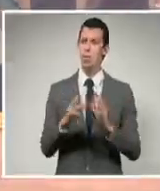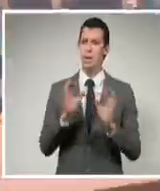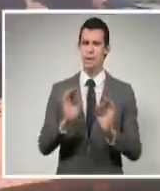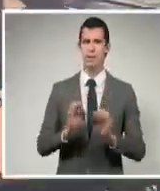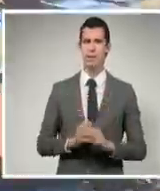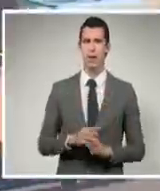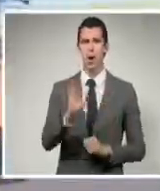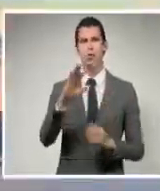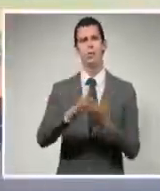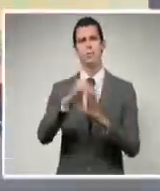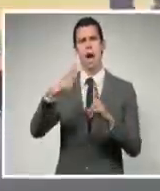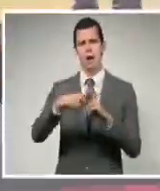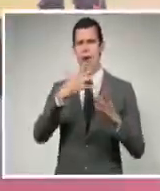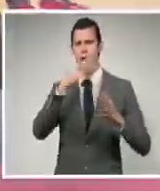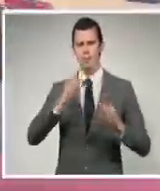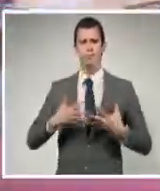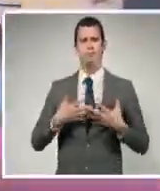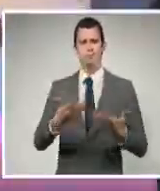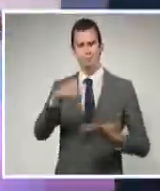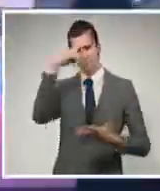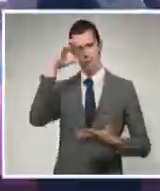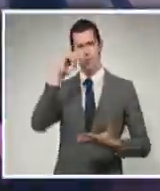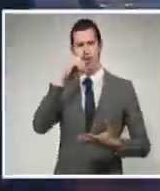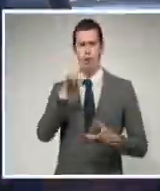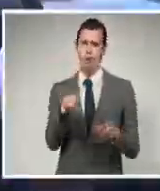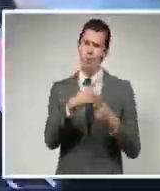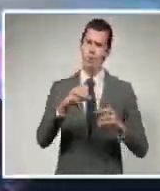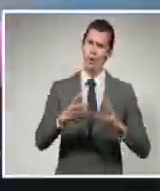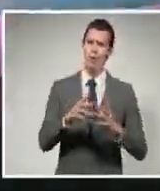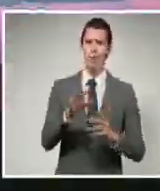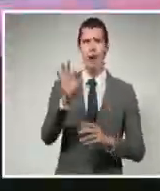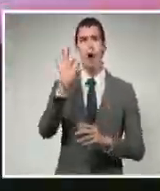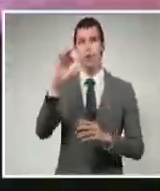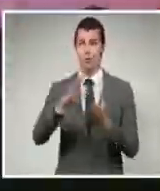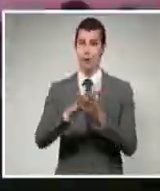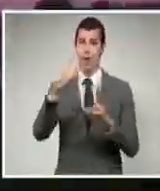este homenaje al son en su día. Claudia Álvarez Ferrales, Sistema Informativo de la Televisión.